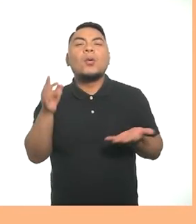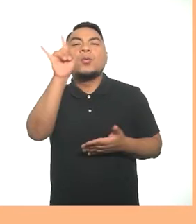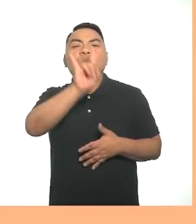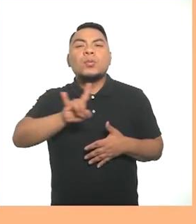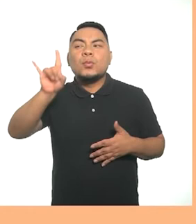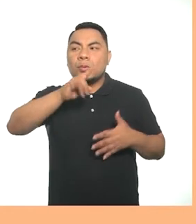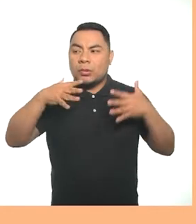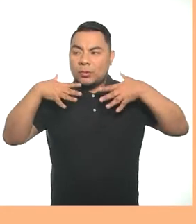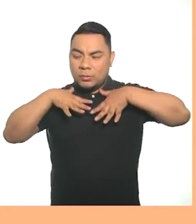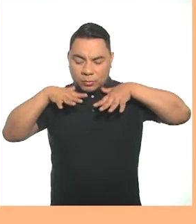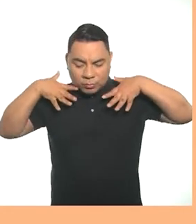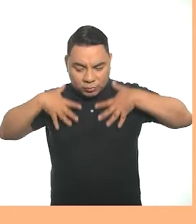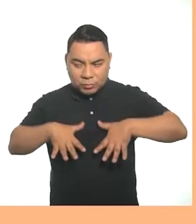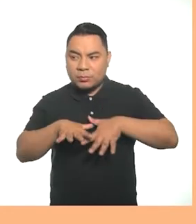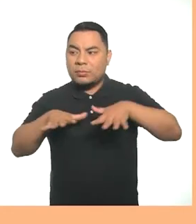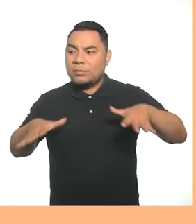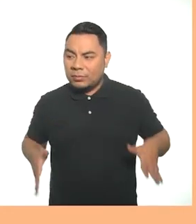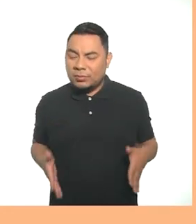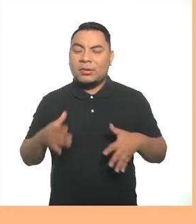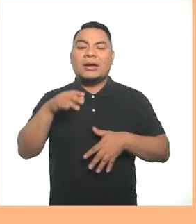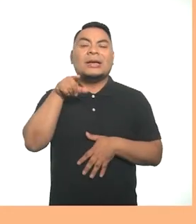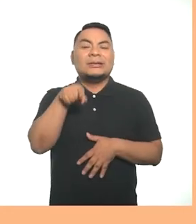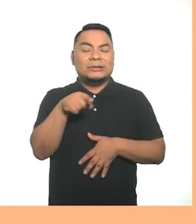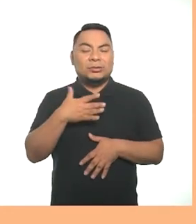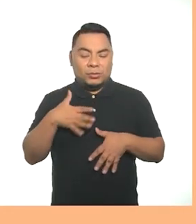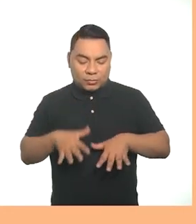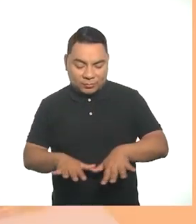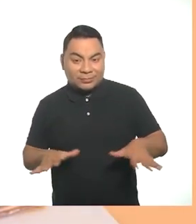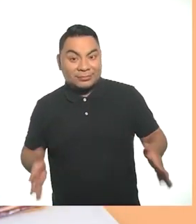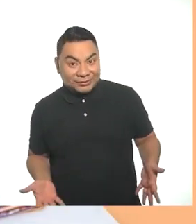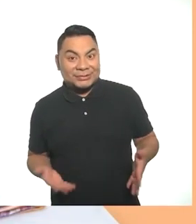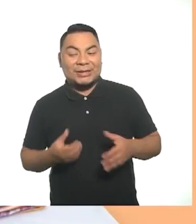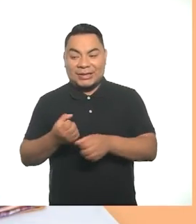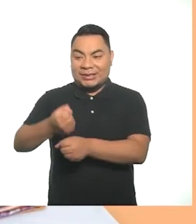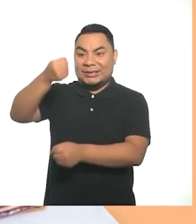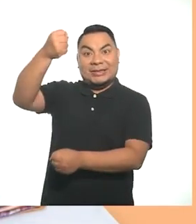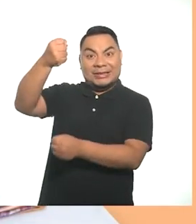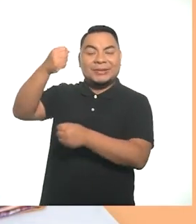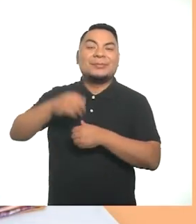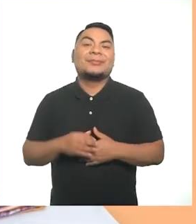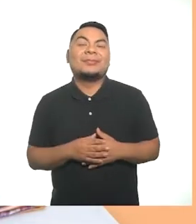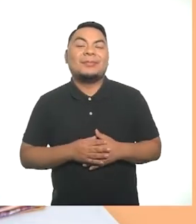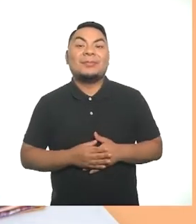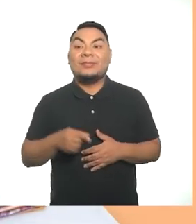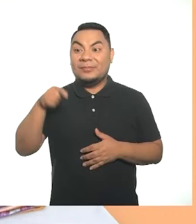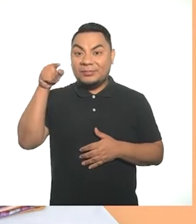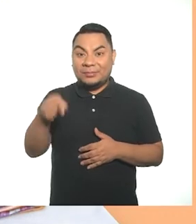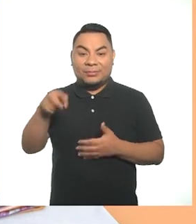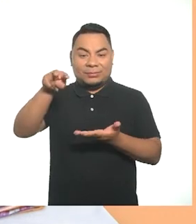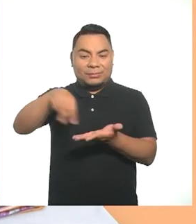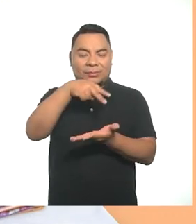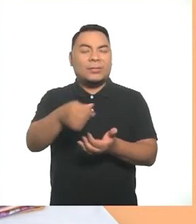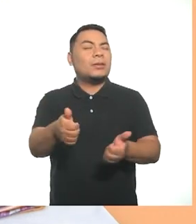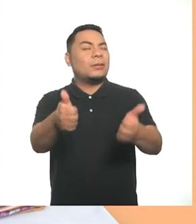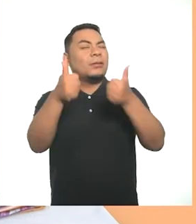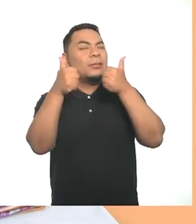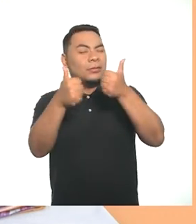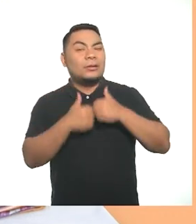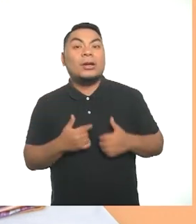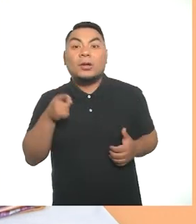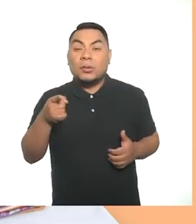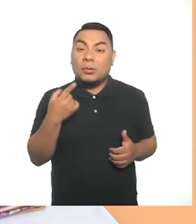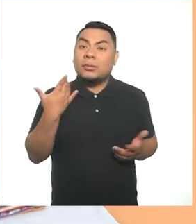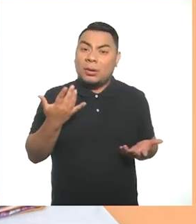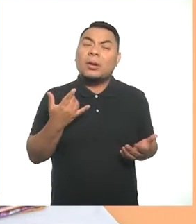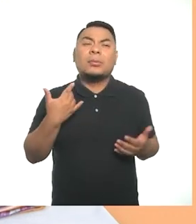utilizando un poncho y una yigya. El baile es un excelente recurso, no solo